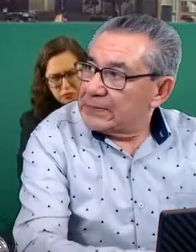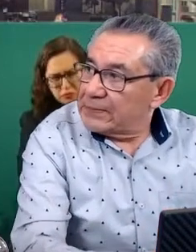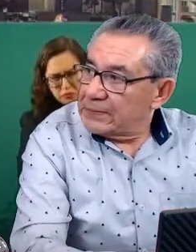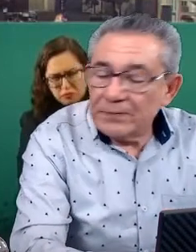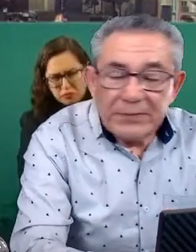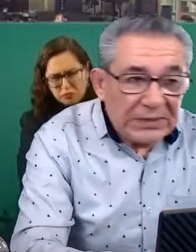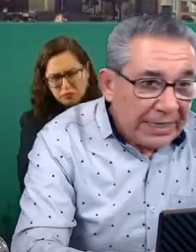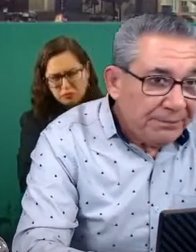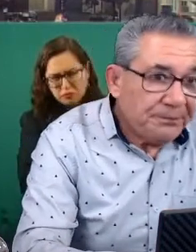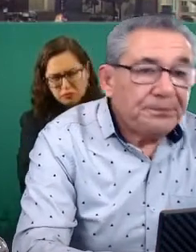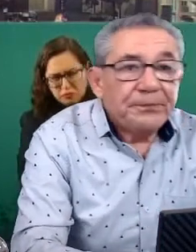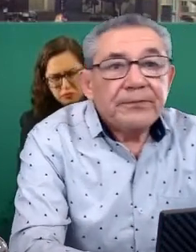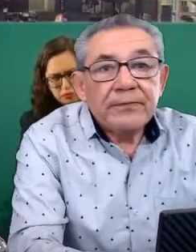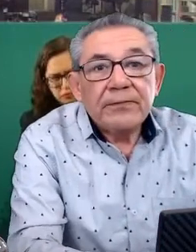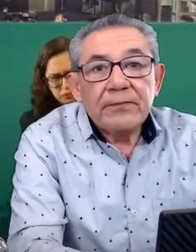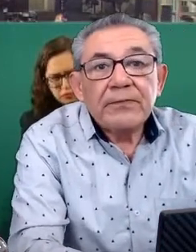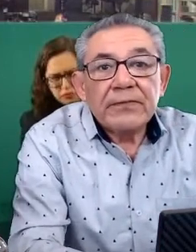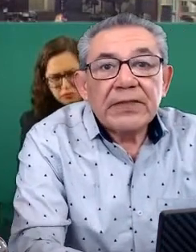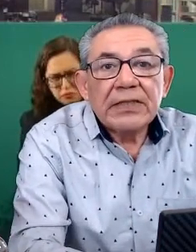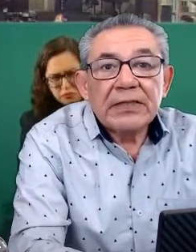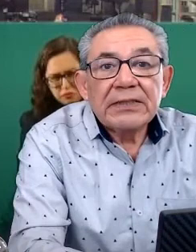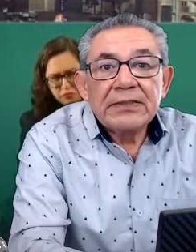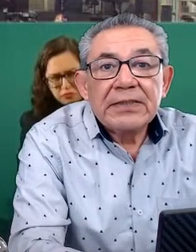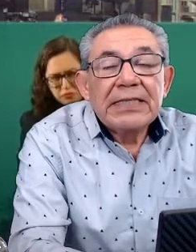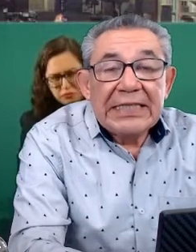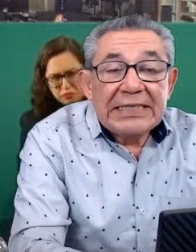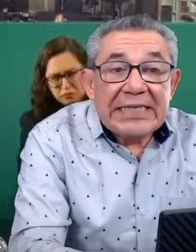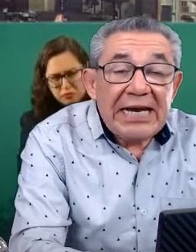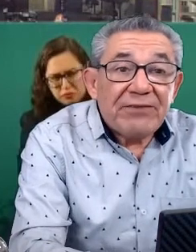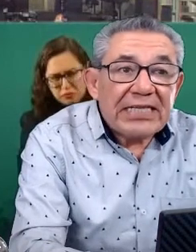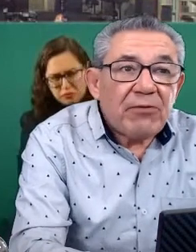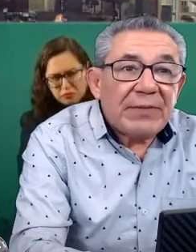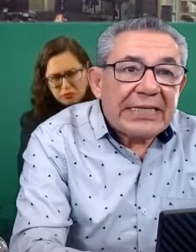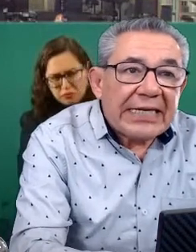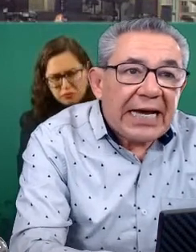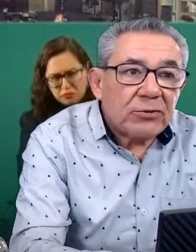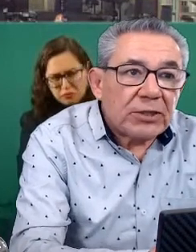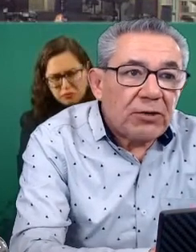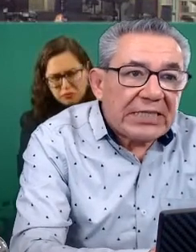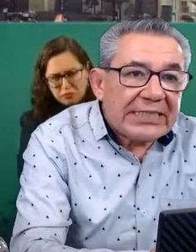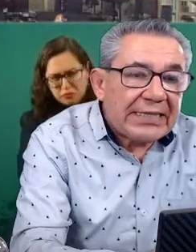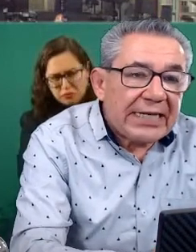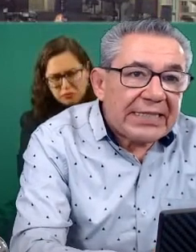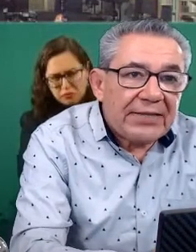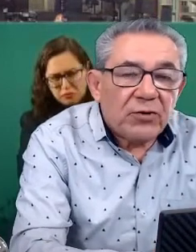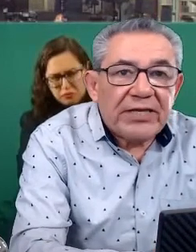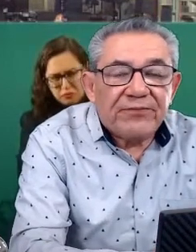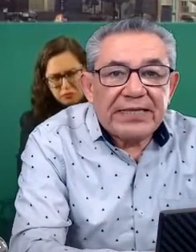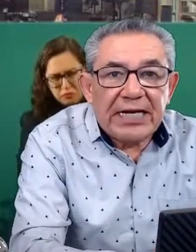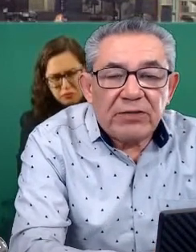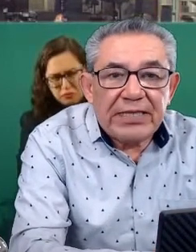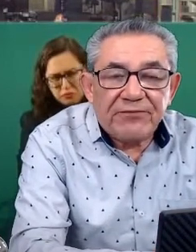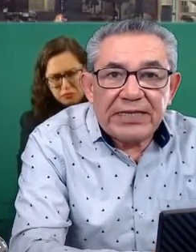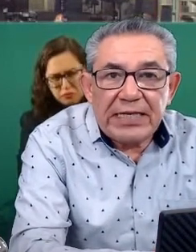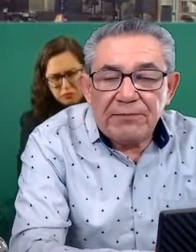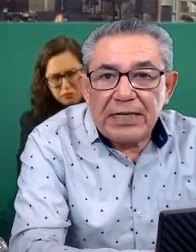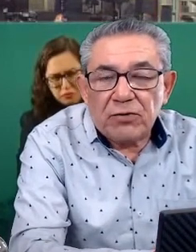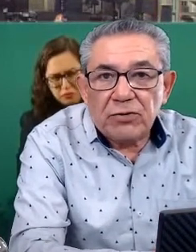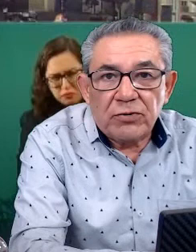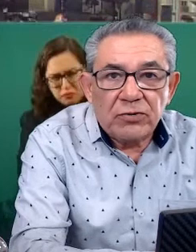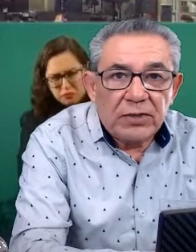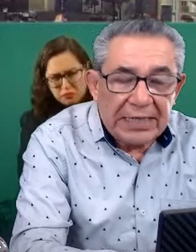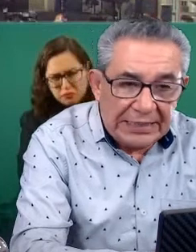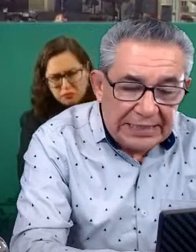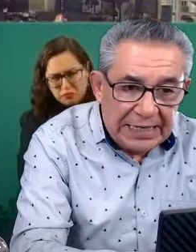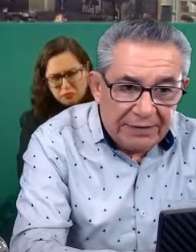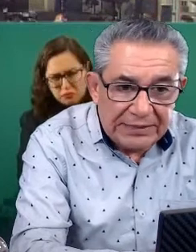dirige esos lugares, sí, siendo parte de ellos. Sí, efectivamente, Carlos, creo que están tratando de defender lo indefendible